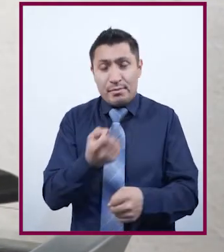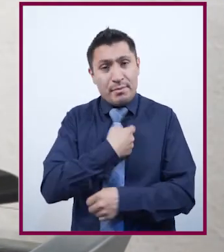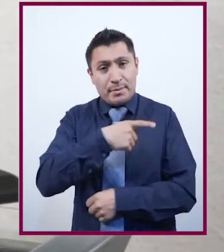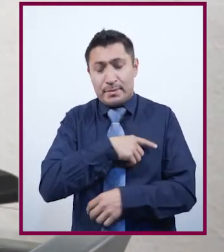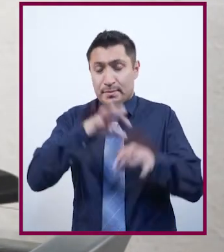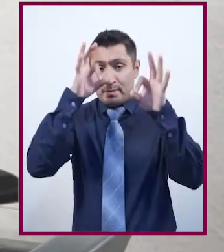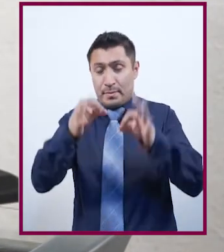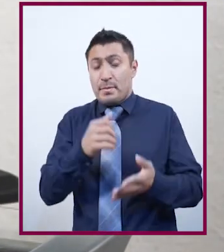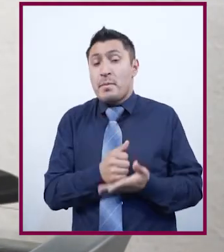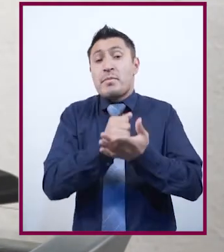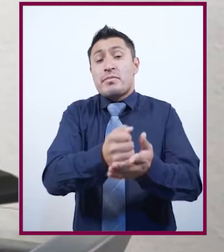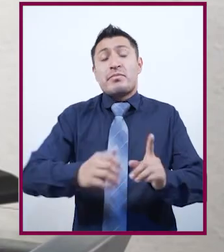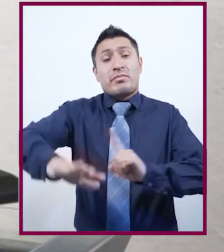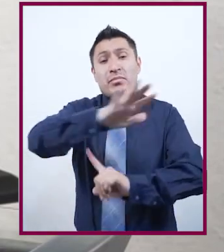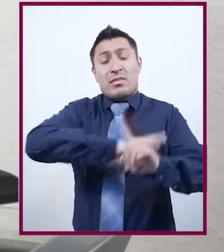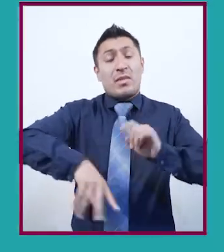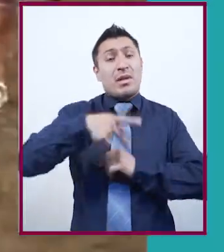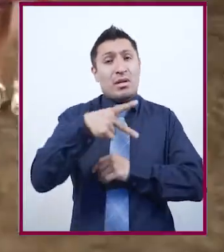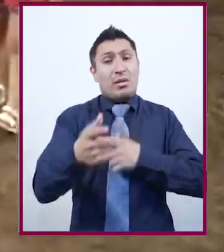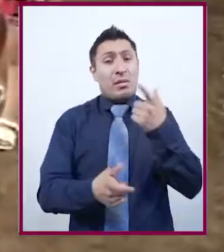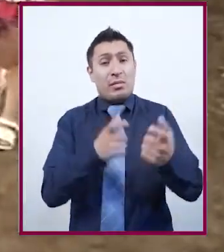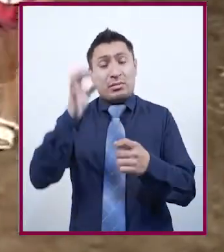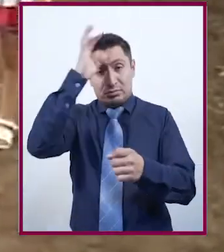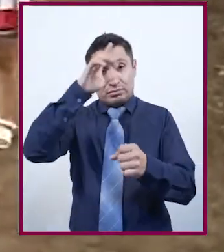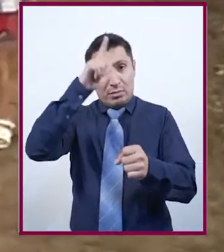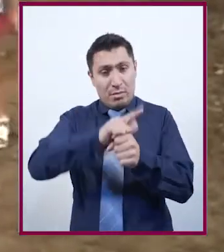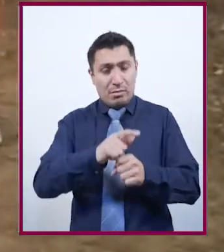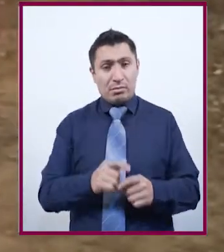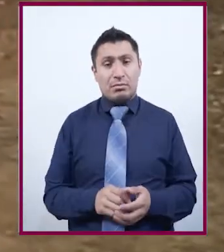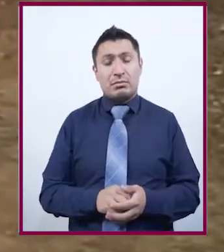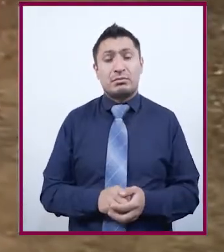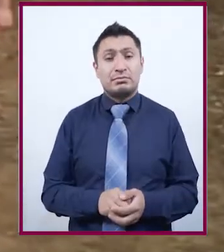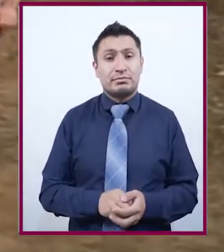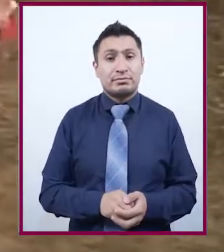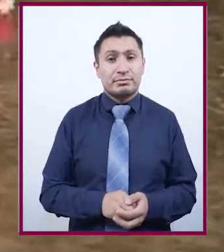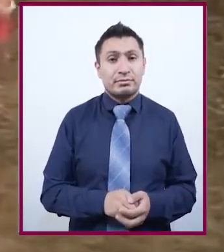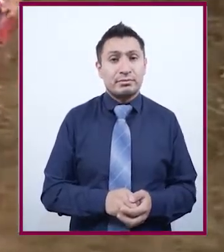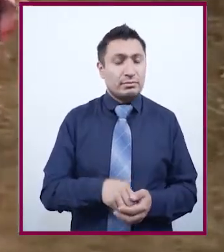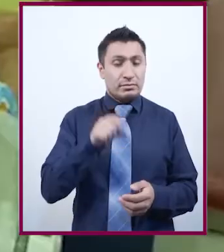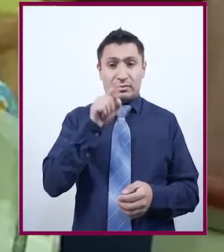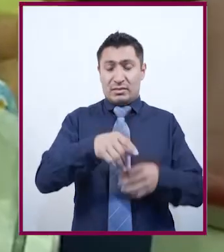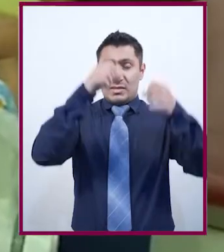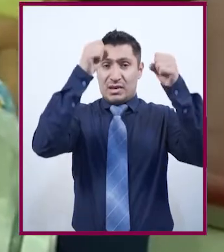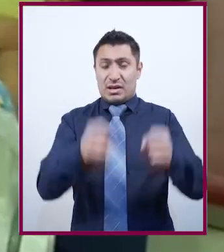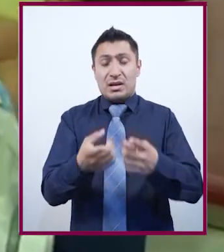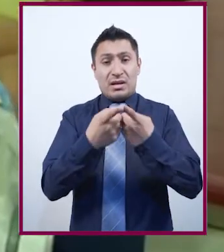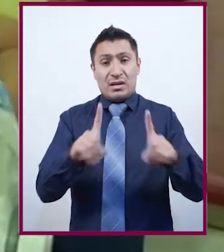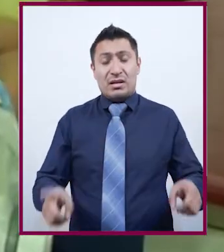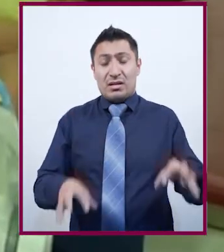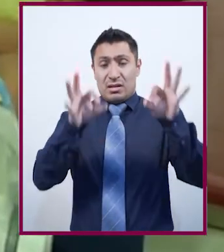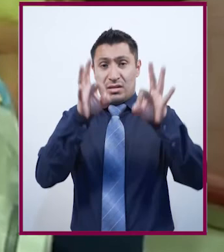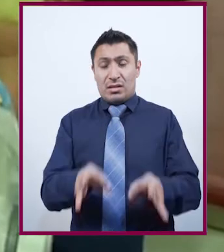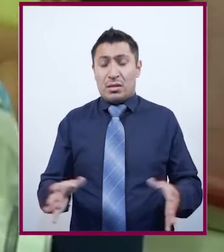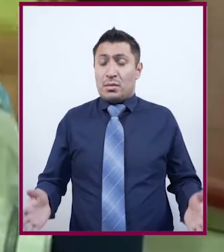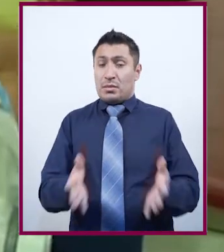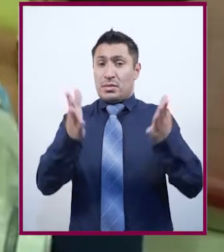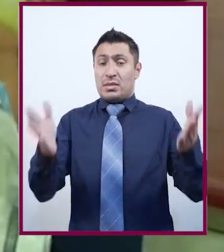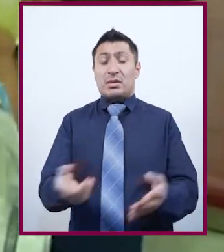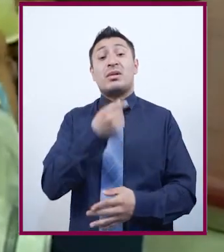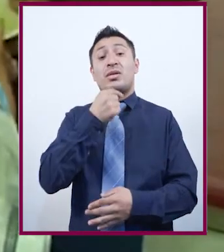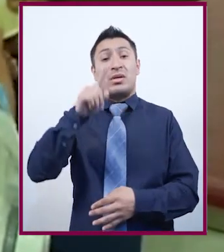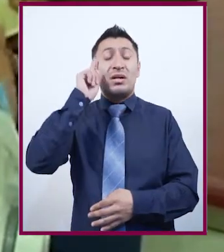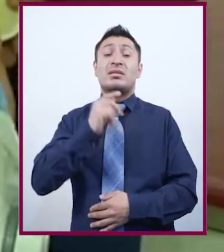a su contexto económico y cultural. Asimismo, garantiza el desarrollo integral óptimo de los niños y niñas en la